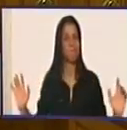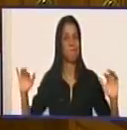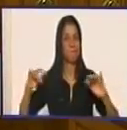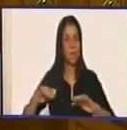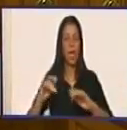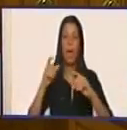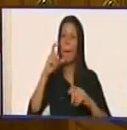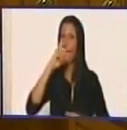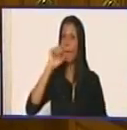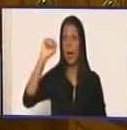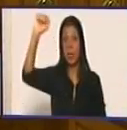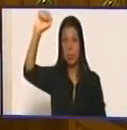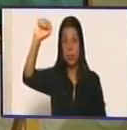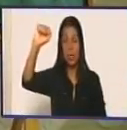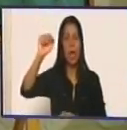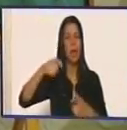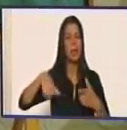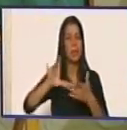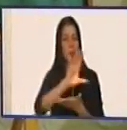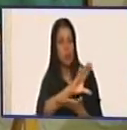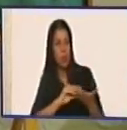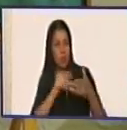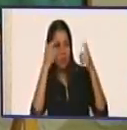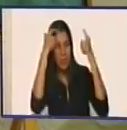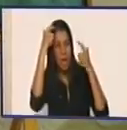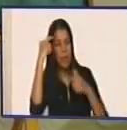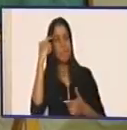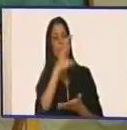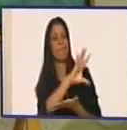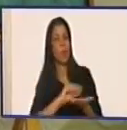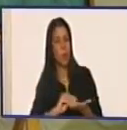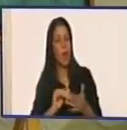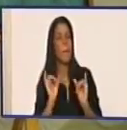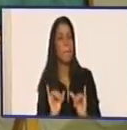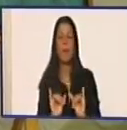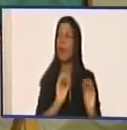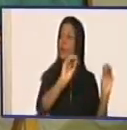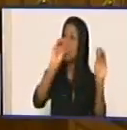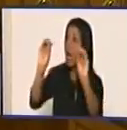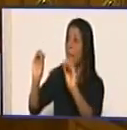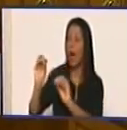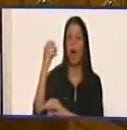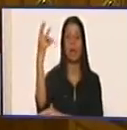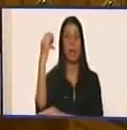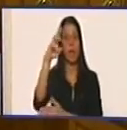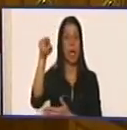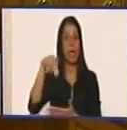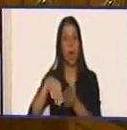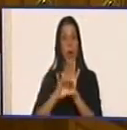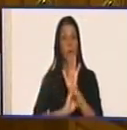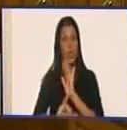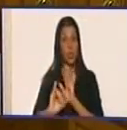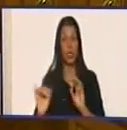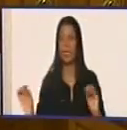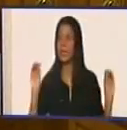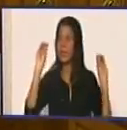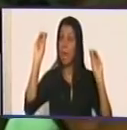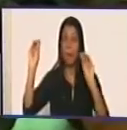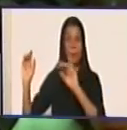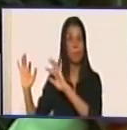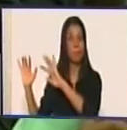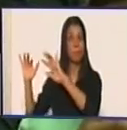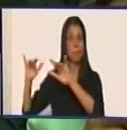Maduro, hijo de Chávez, a convocar esta Asamblea Nacional Constituyente para preservar nuestra paz y la soberanía